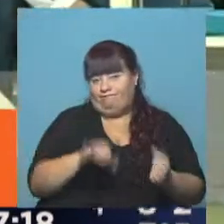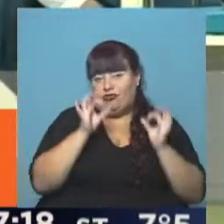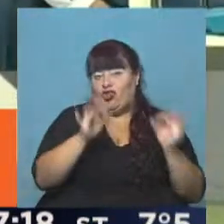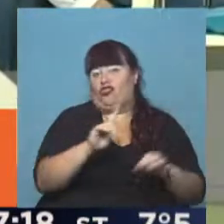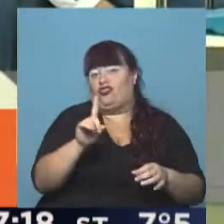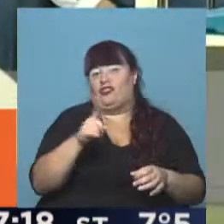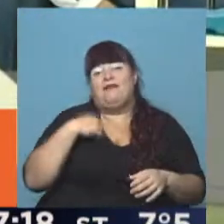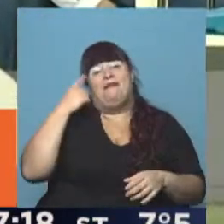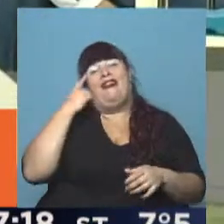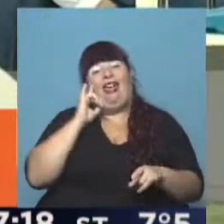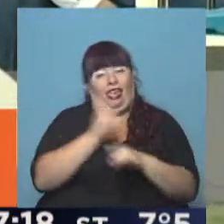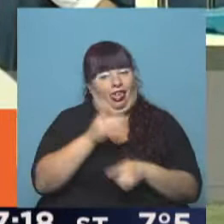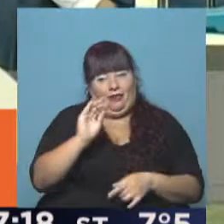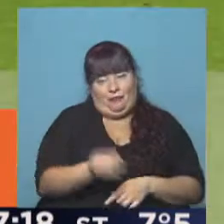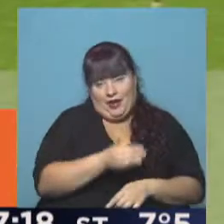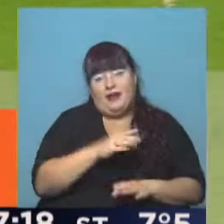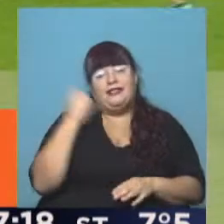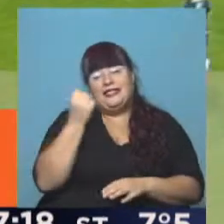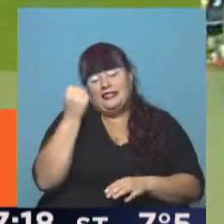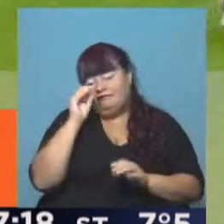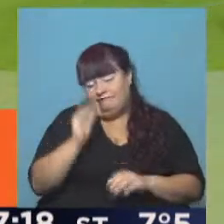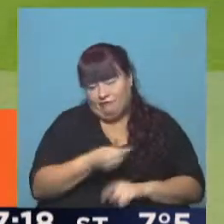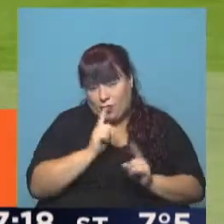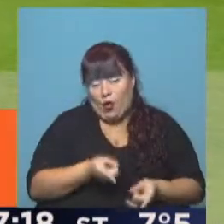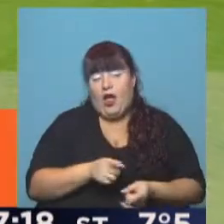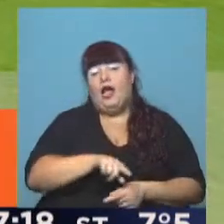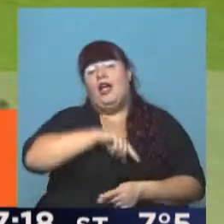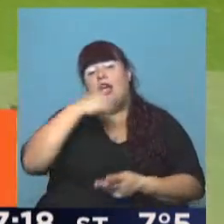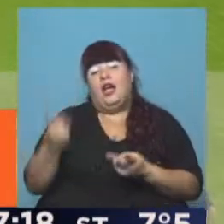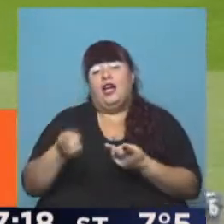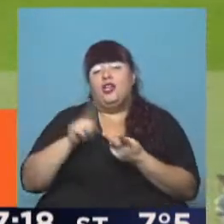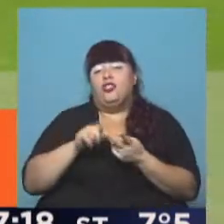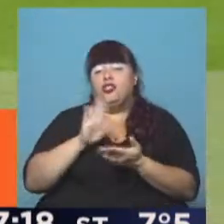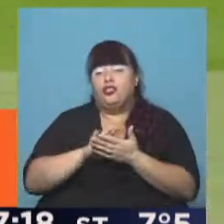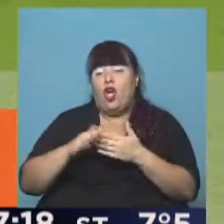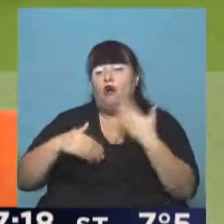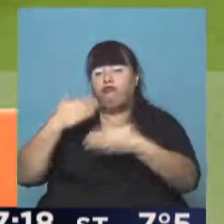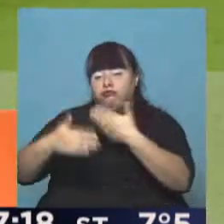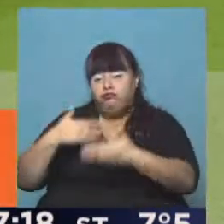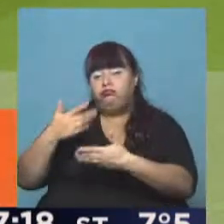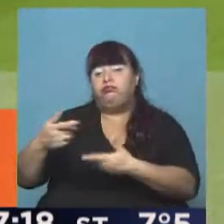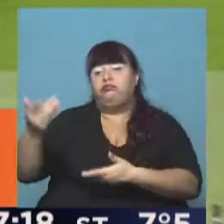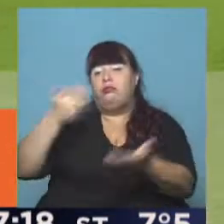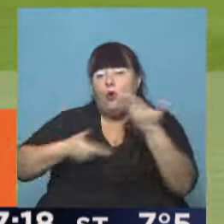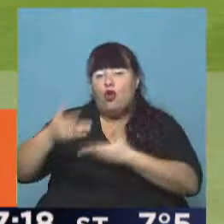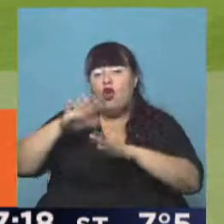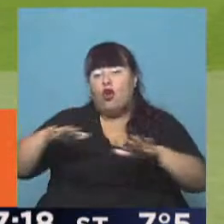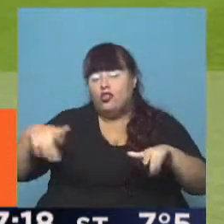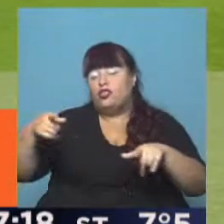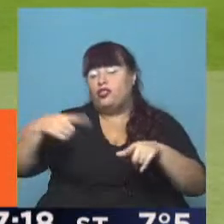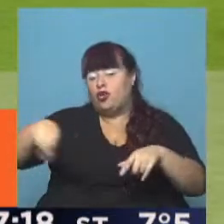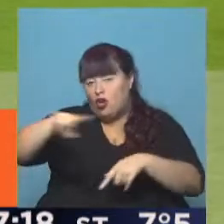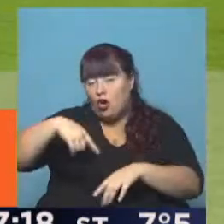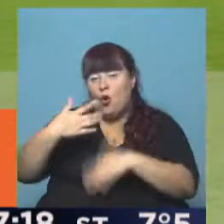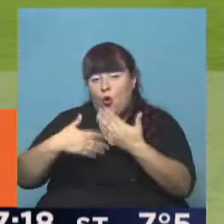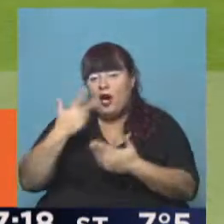los resultados que nosotros queríamos y que fuimos a buscar. Y la parte de progresión y de evolución de los chicos y de juego.